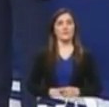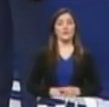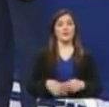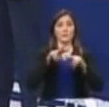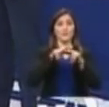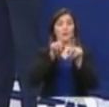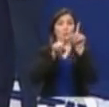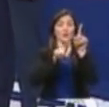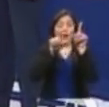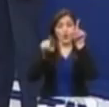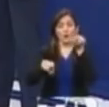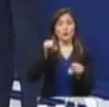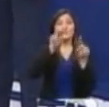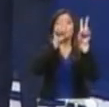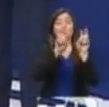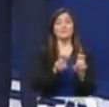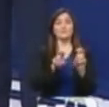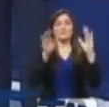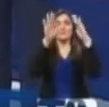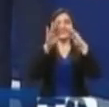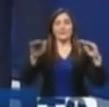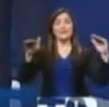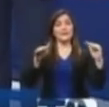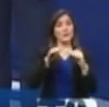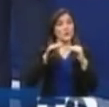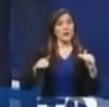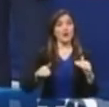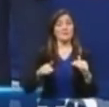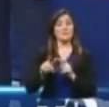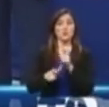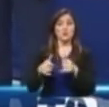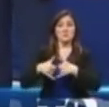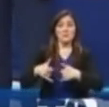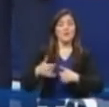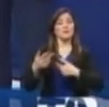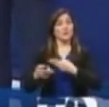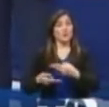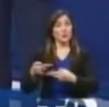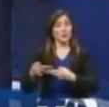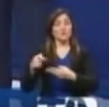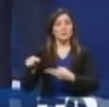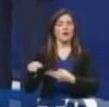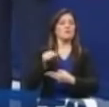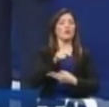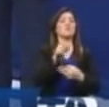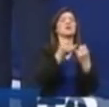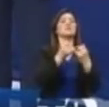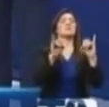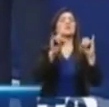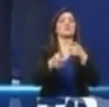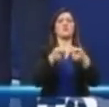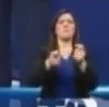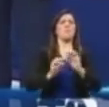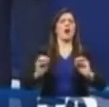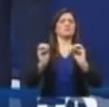Revisamos algunos titulares, le contamos que la temporada navideña incrementa las ventas ambulantes, que crecen sin ningún control en la